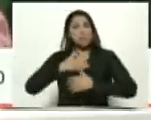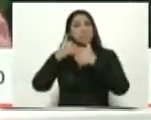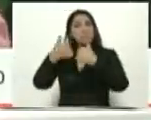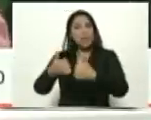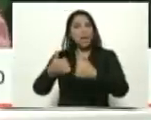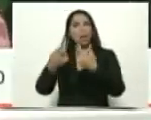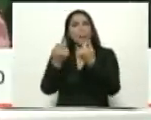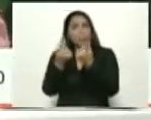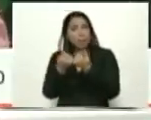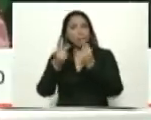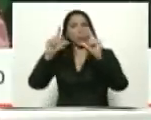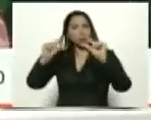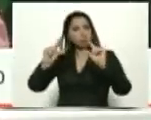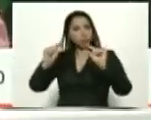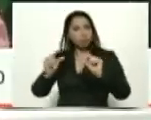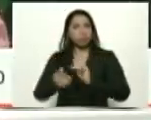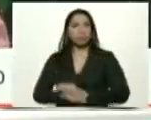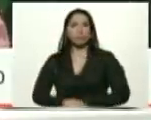a precio